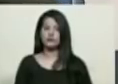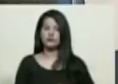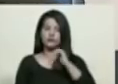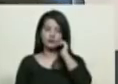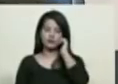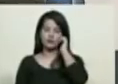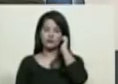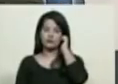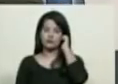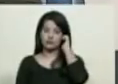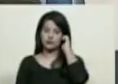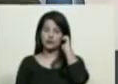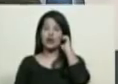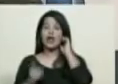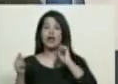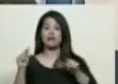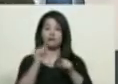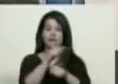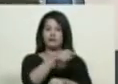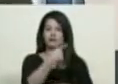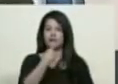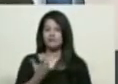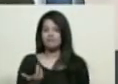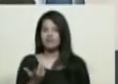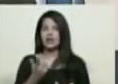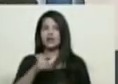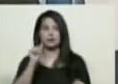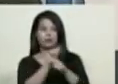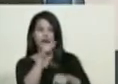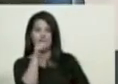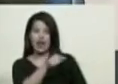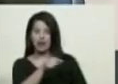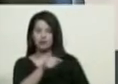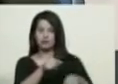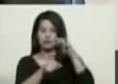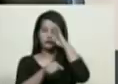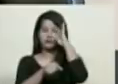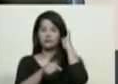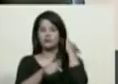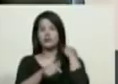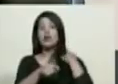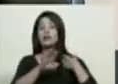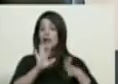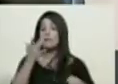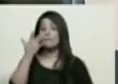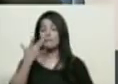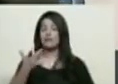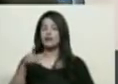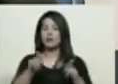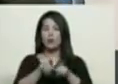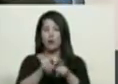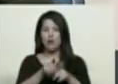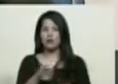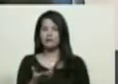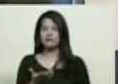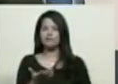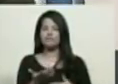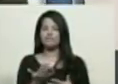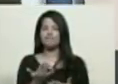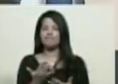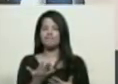donde lo incriminó donde lo señaló eso aparece en un auto